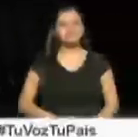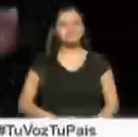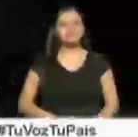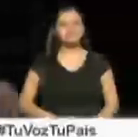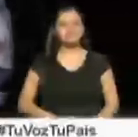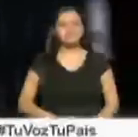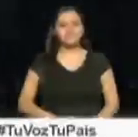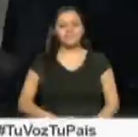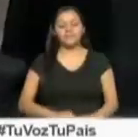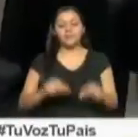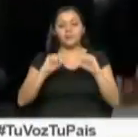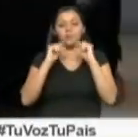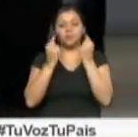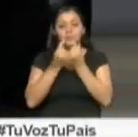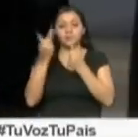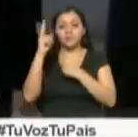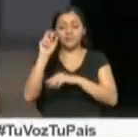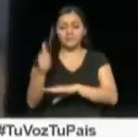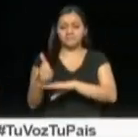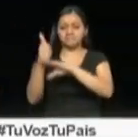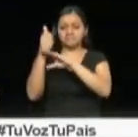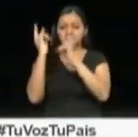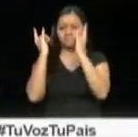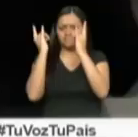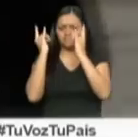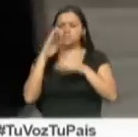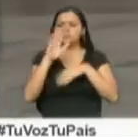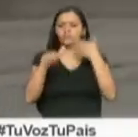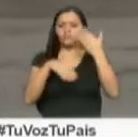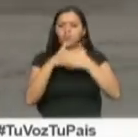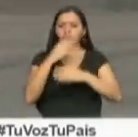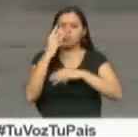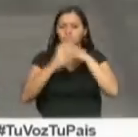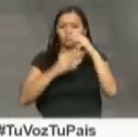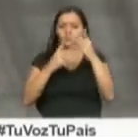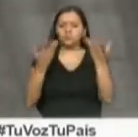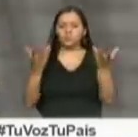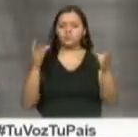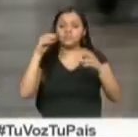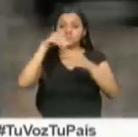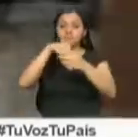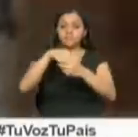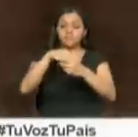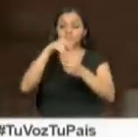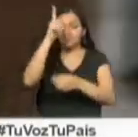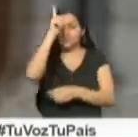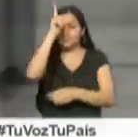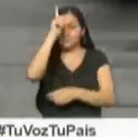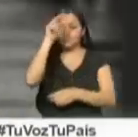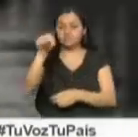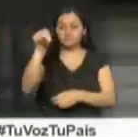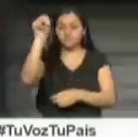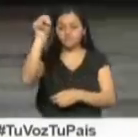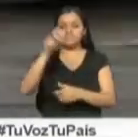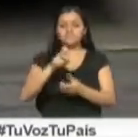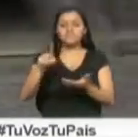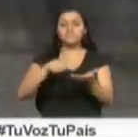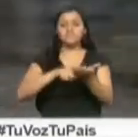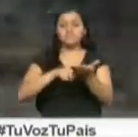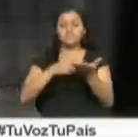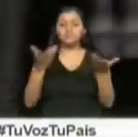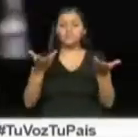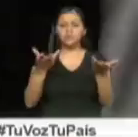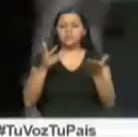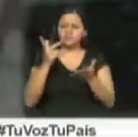El G20 reúne el jueves a los diplomáticos de las principales potencias del mundo en Bonn, al noroeste de Alemania. La reunión ocurre en